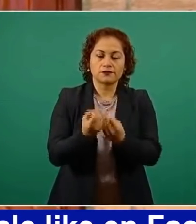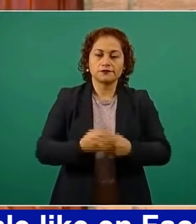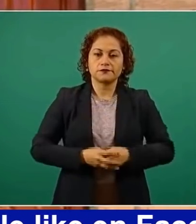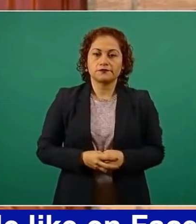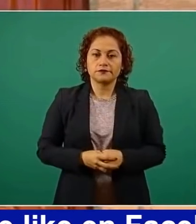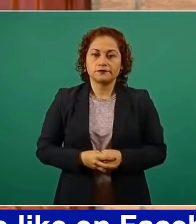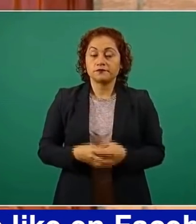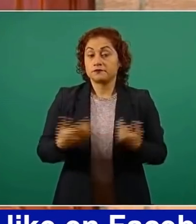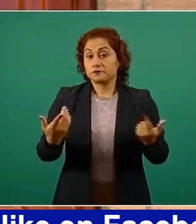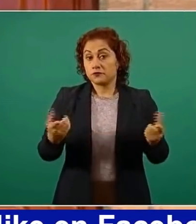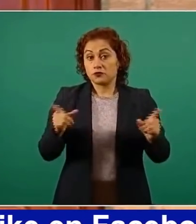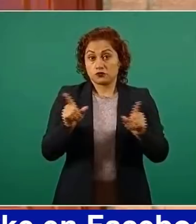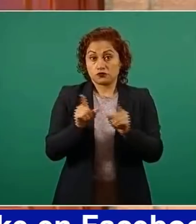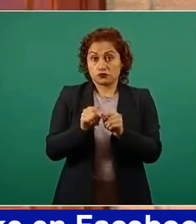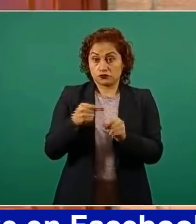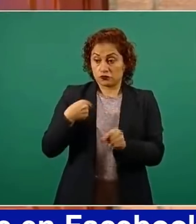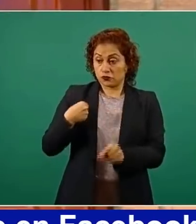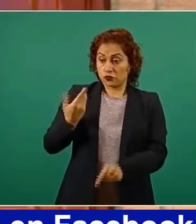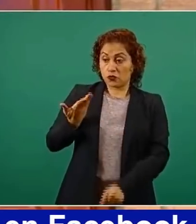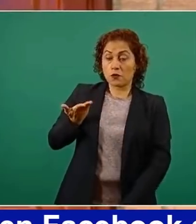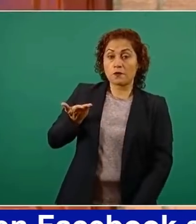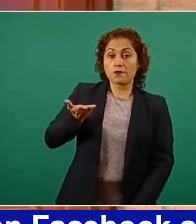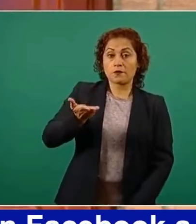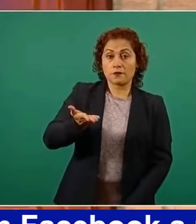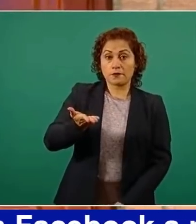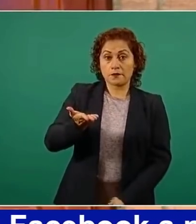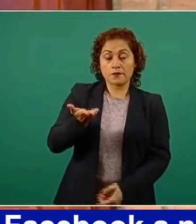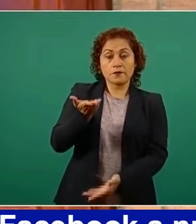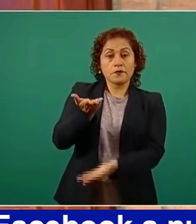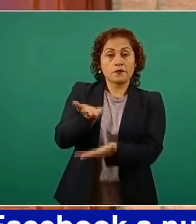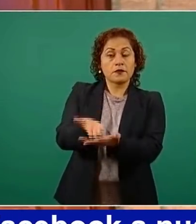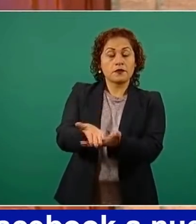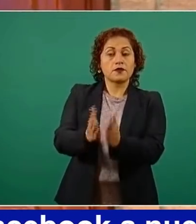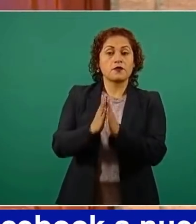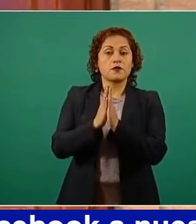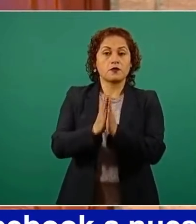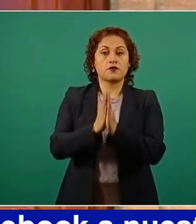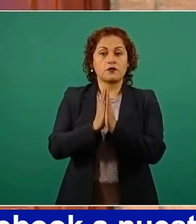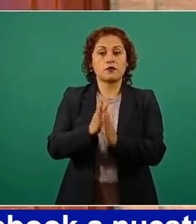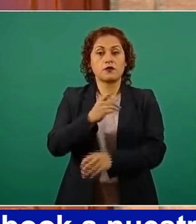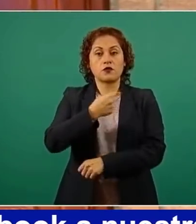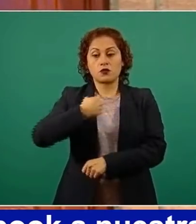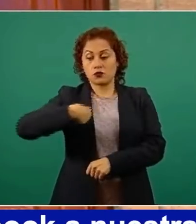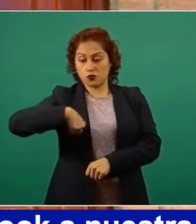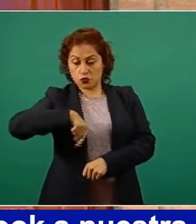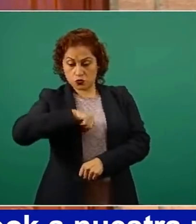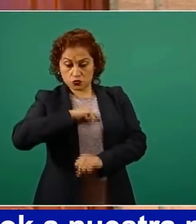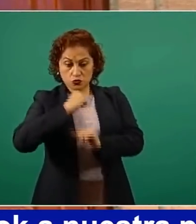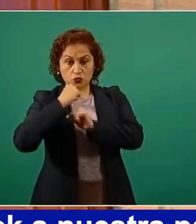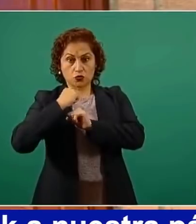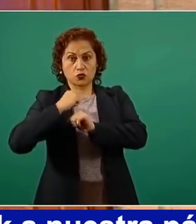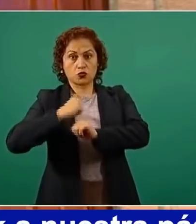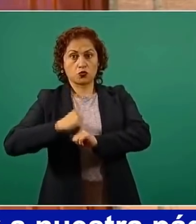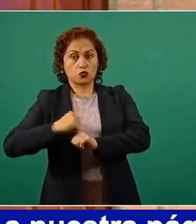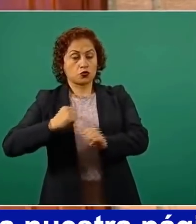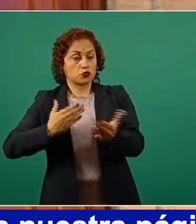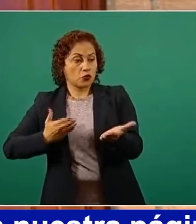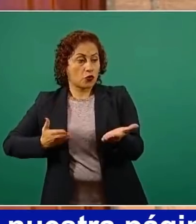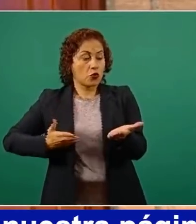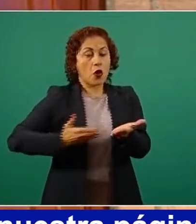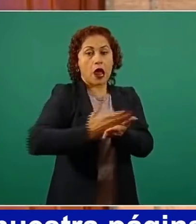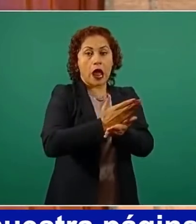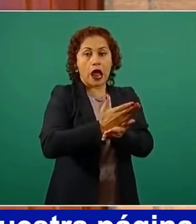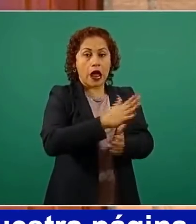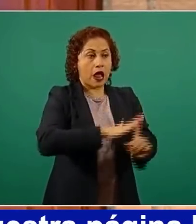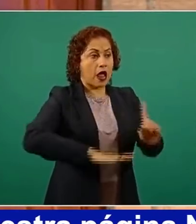Concretamente, les exhorto a que no intervengamos para apoyar a ningún candidato de